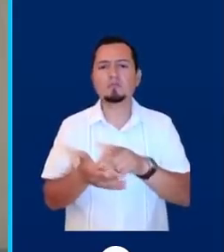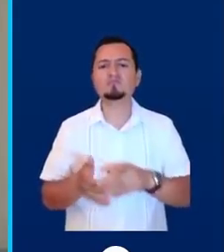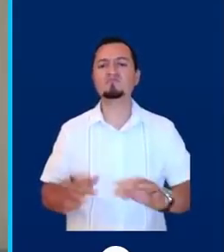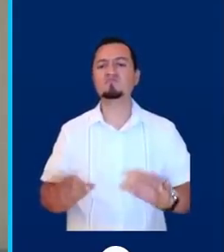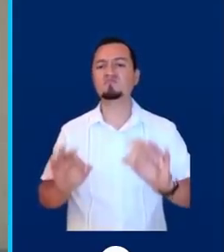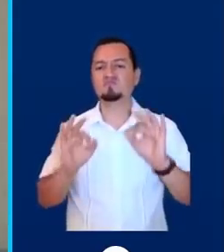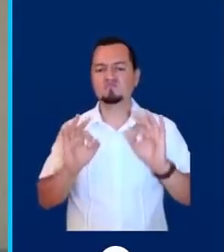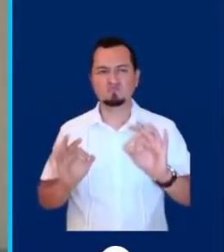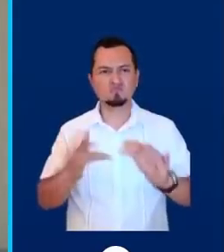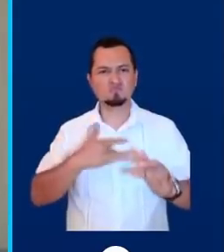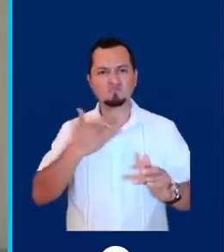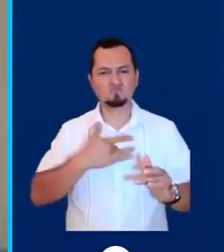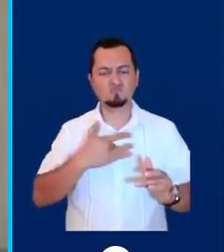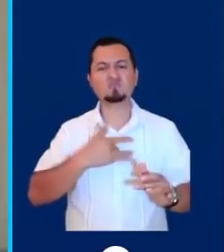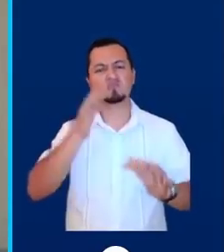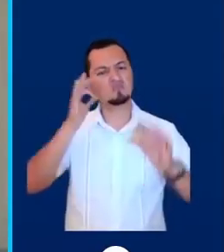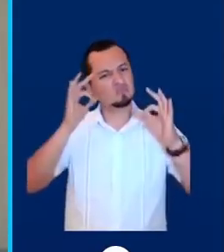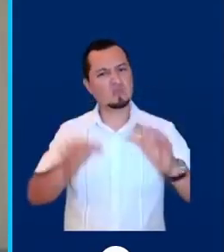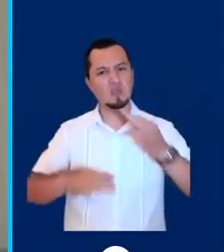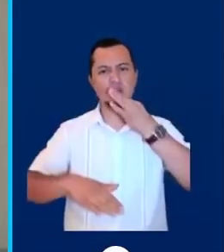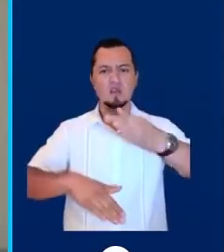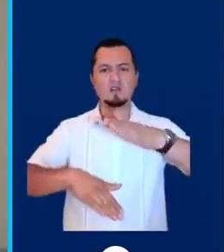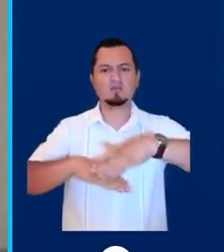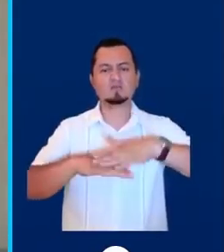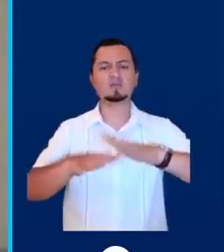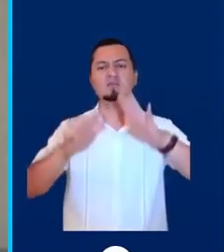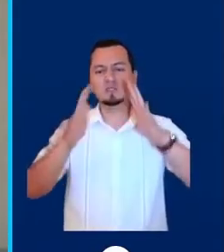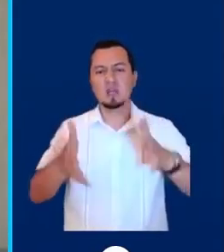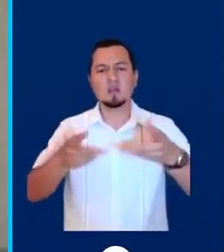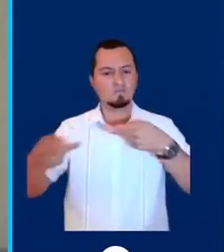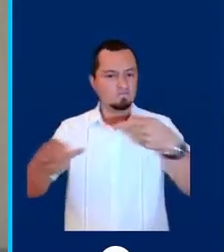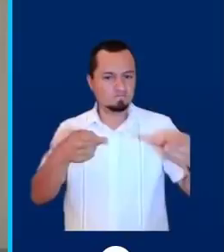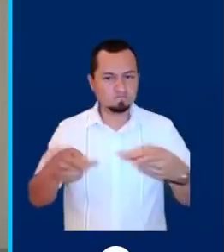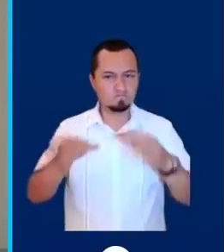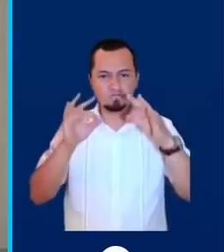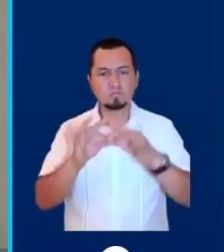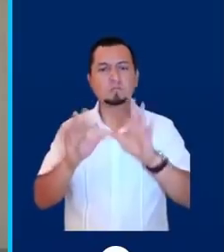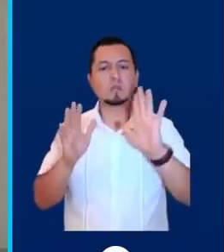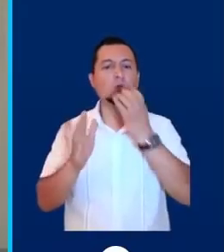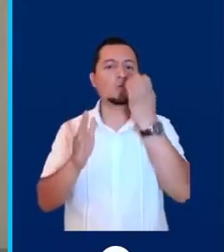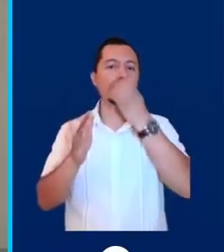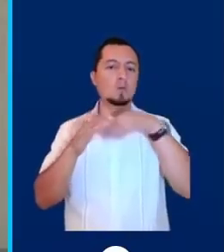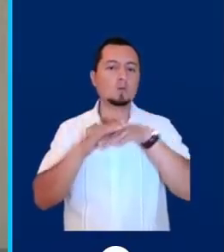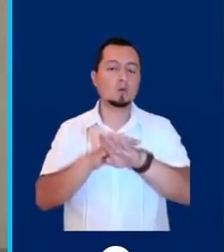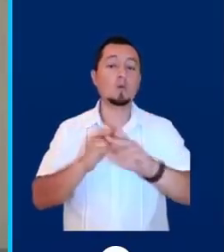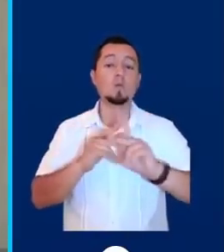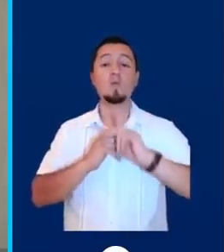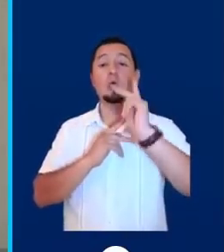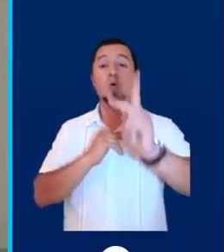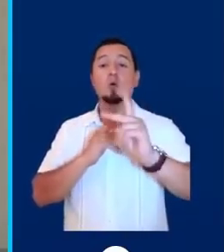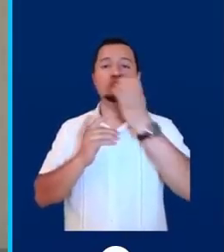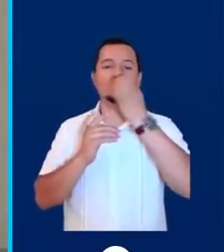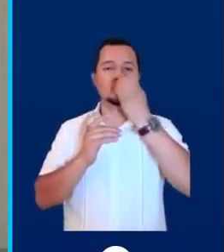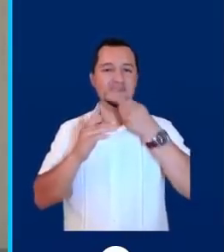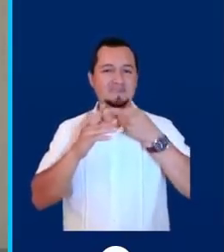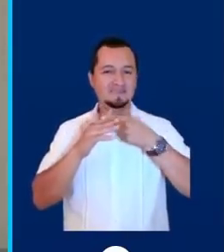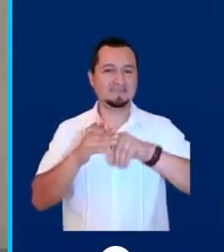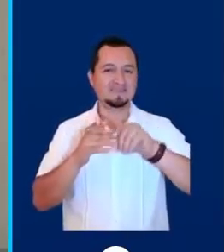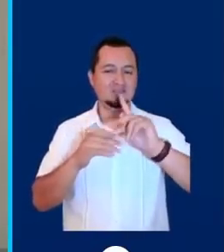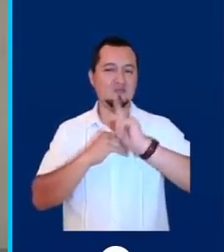condiciones de anunciar que Jalisco está preparado para el regreso a la presencialidad en el próximo ciclo